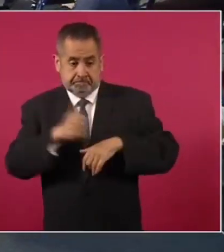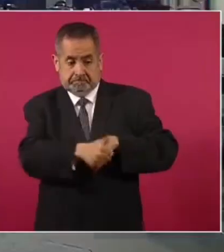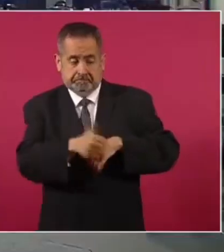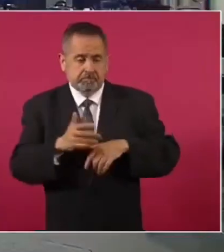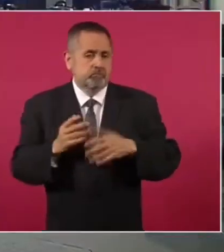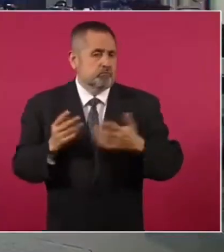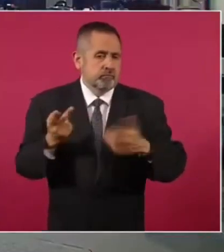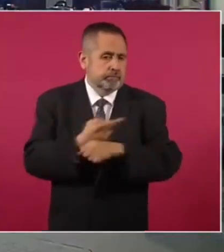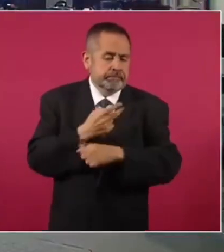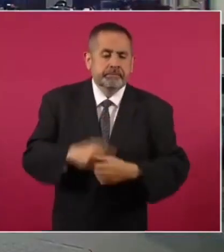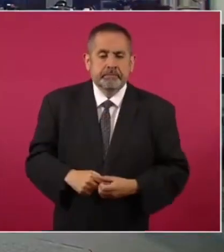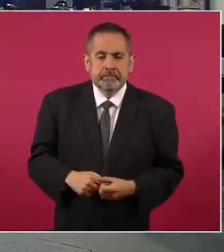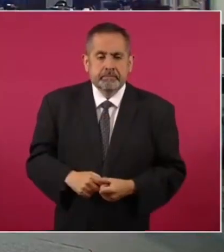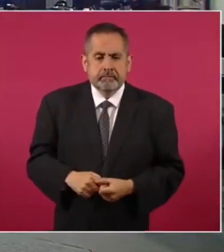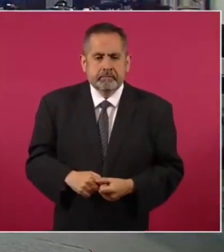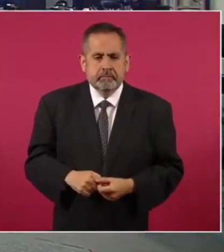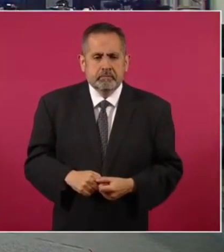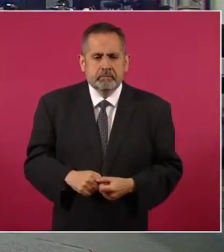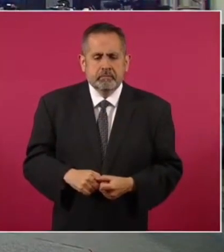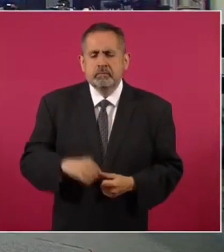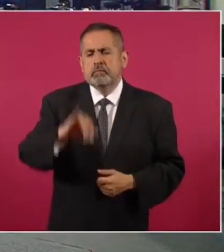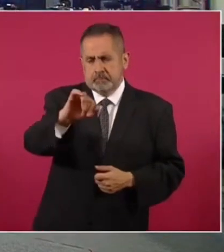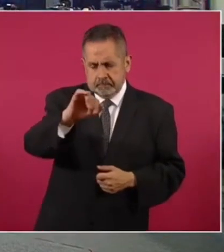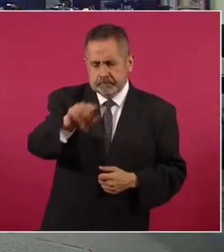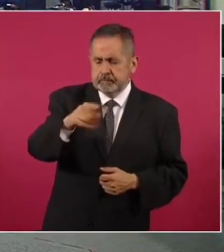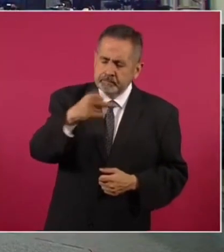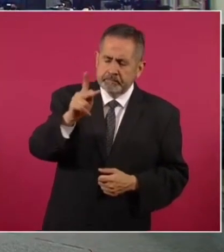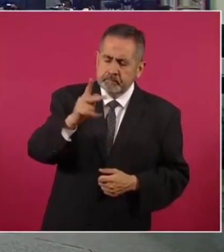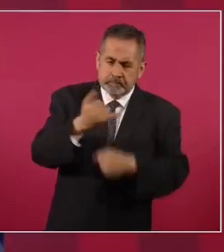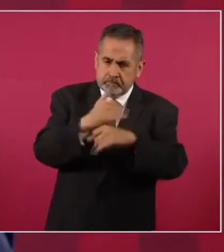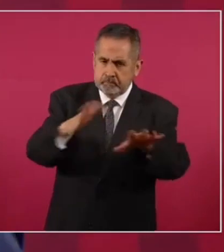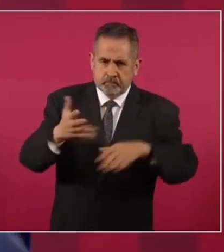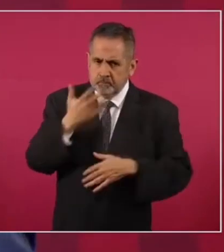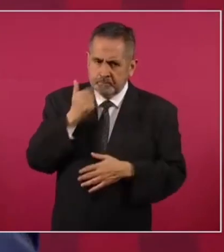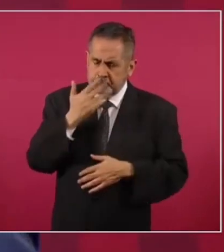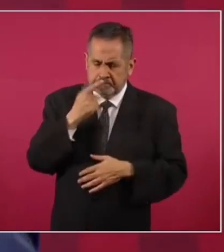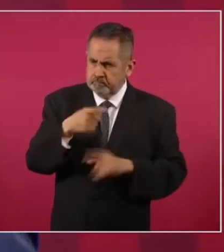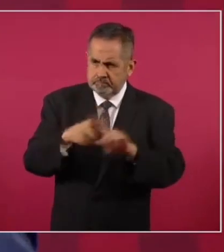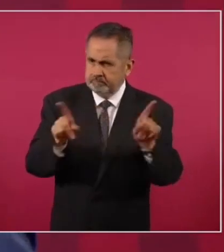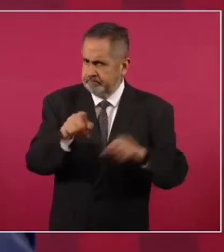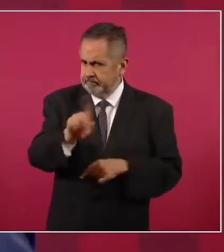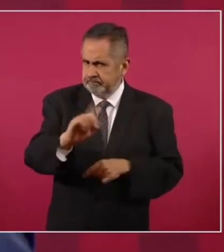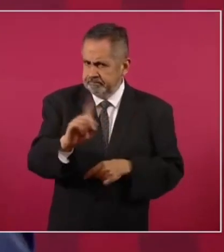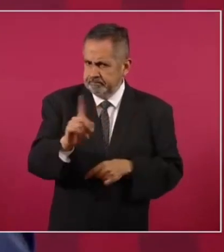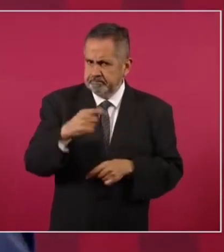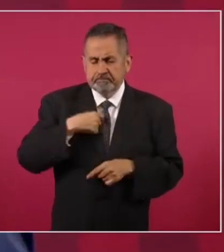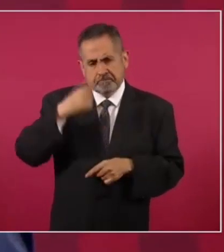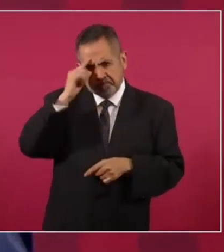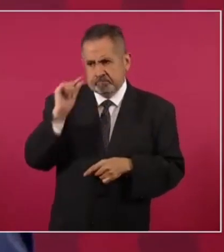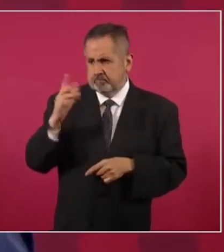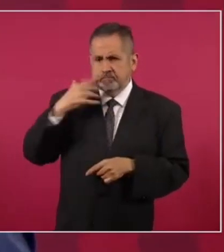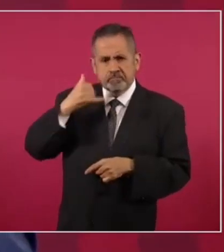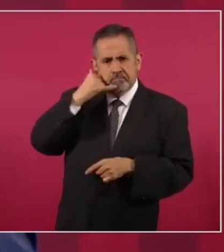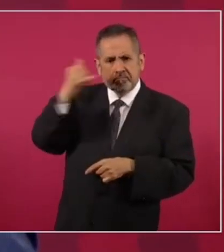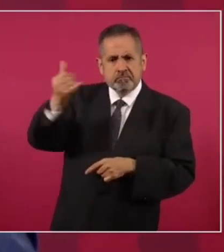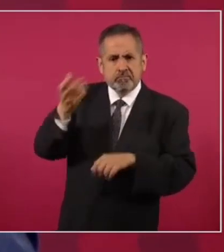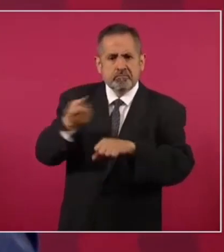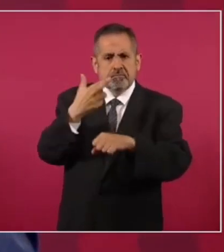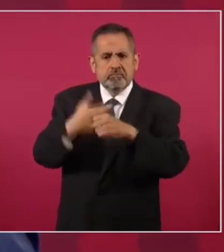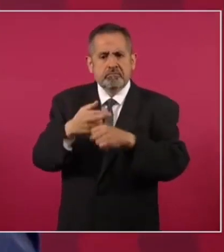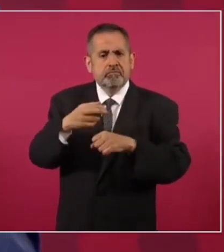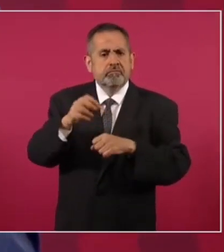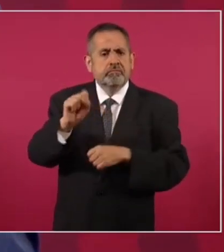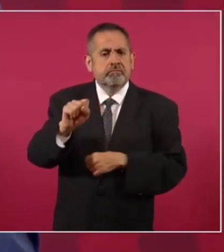tragedia. Sí, pero no tengo yo esa información. Acabo de hablar con la Secretaría del